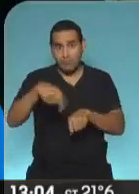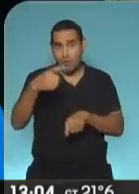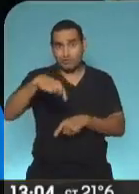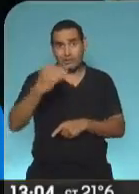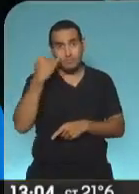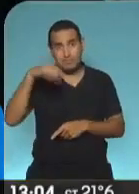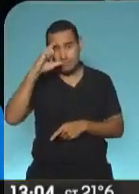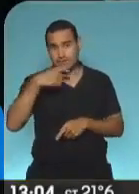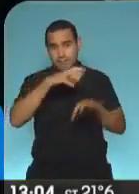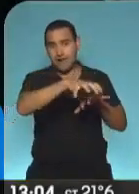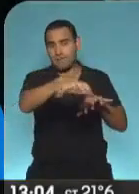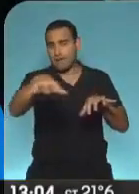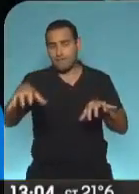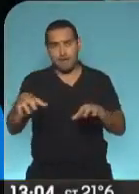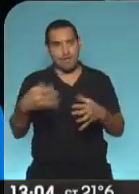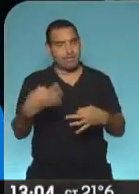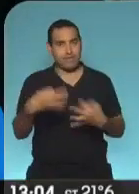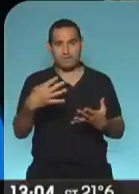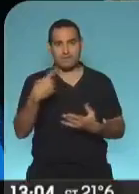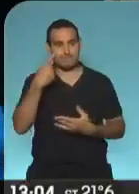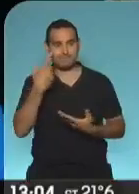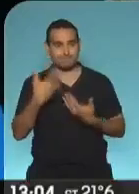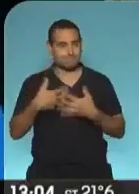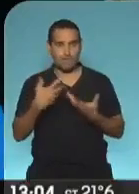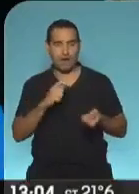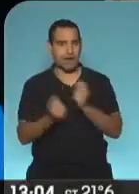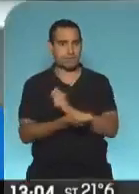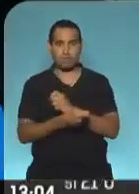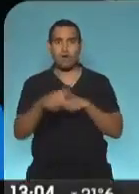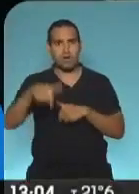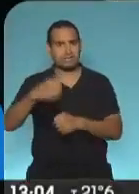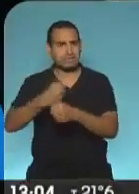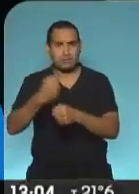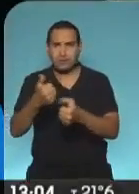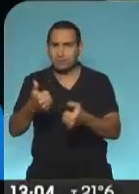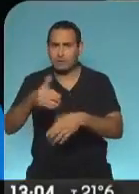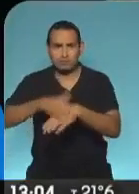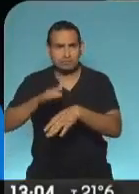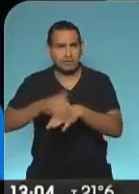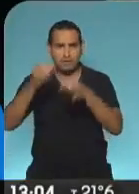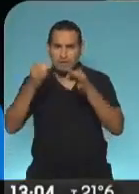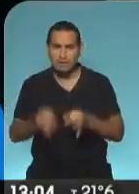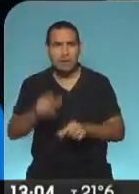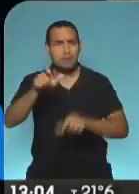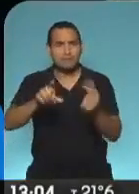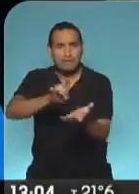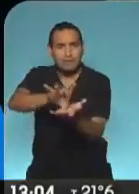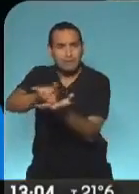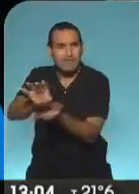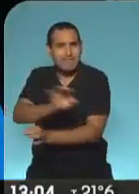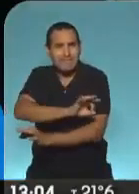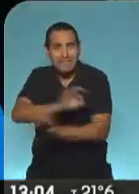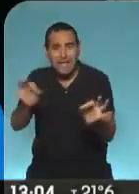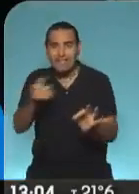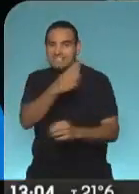del país, las obligaron a reconvertirse. Trabajaron con mucha responsabilidad, sin despedir a ningún personal. Están